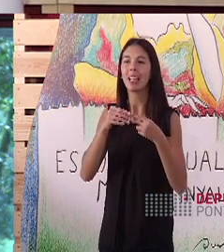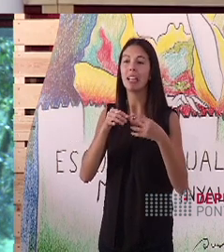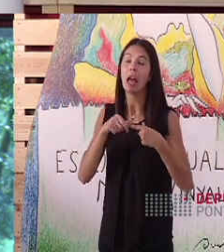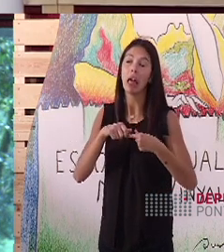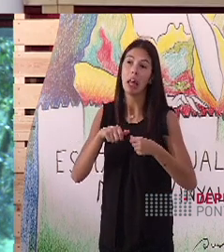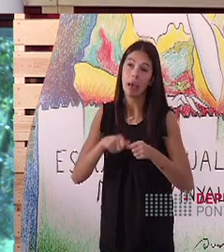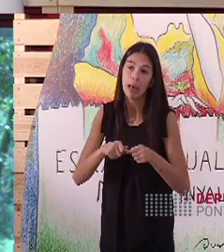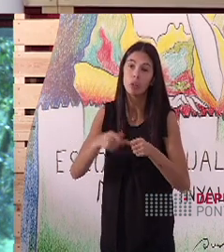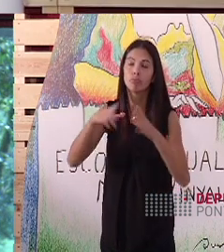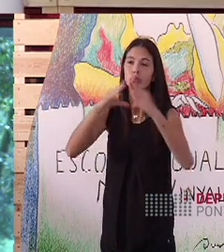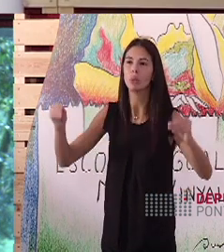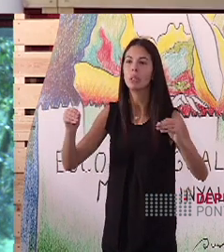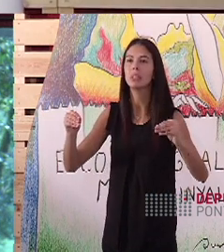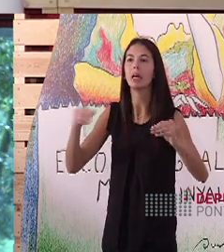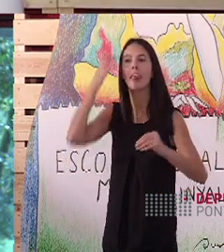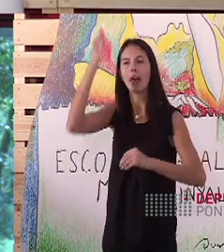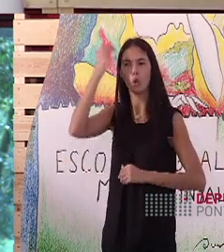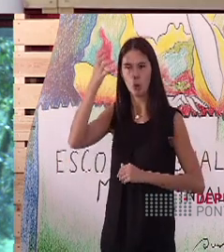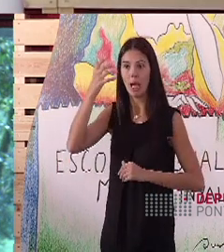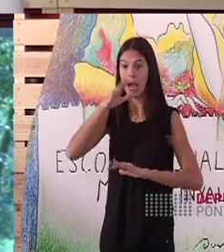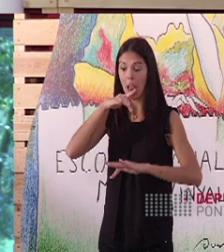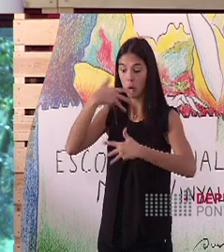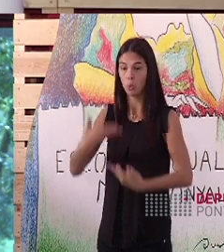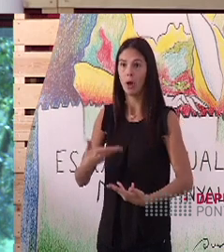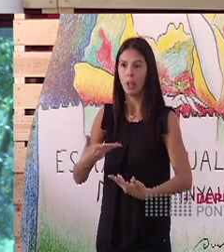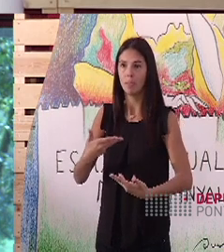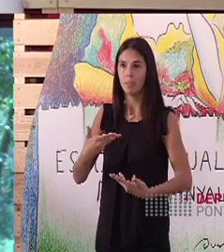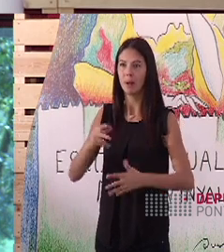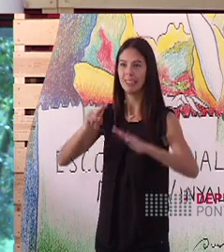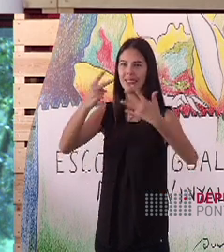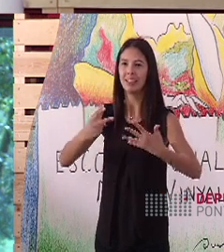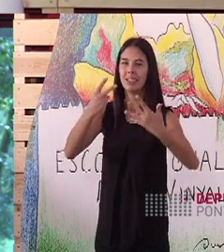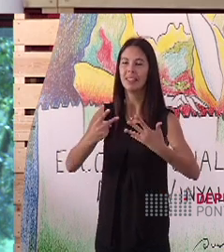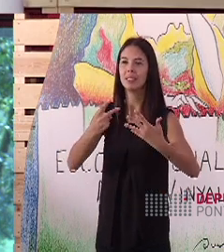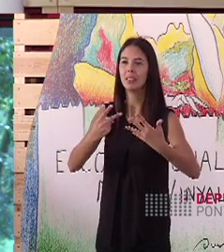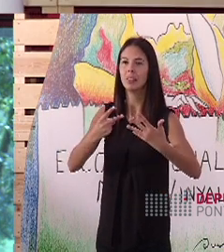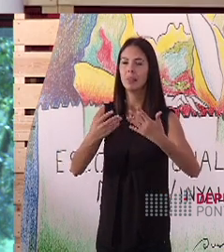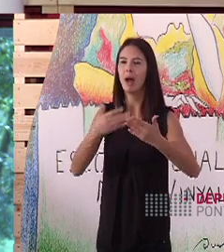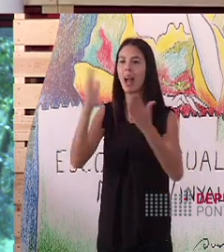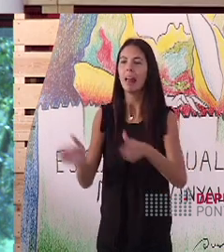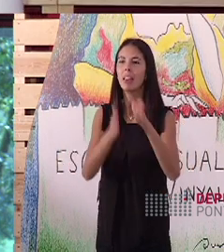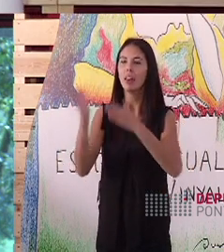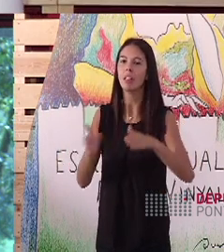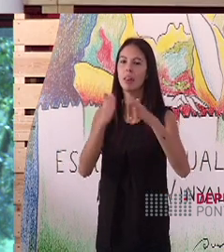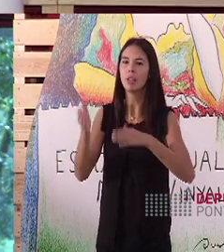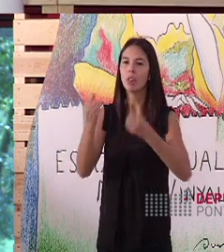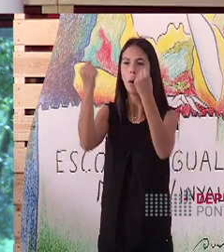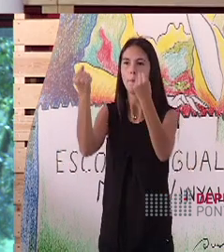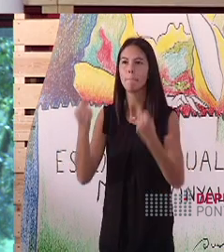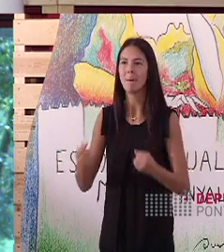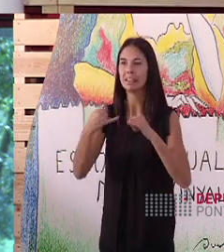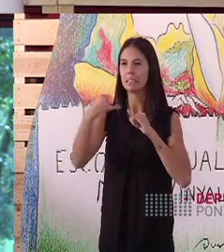Coruña. Nestes momentos, ademais, dirixe a 7ª edición do Máster en Liña sobre Igualdade e Equidade no